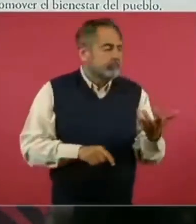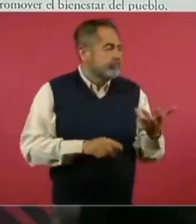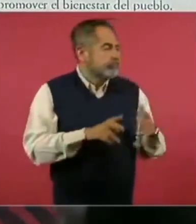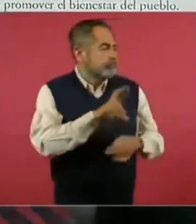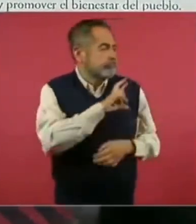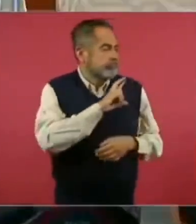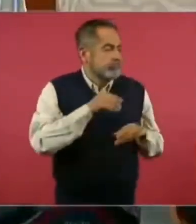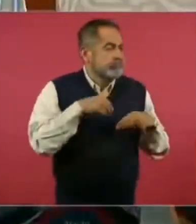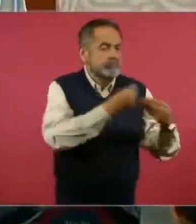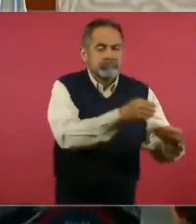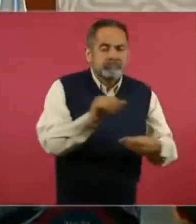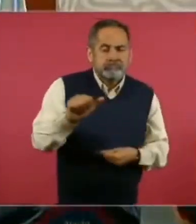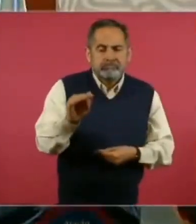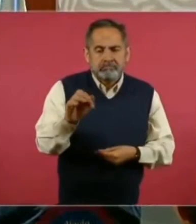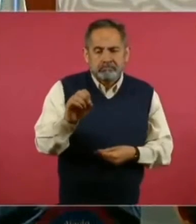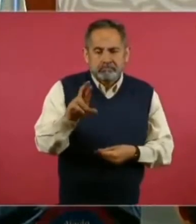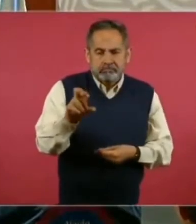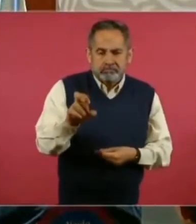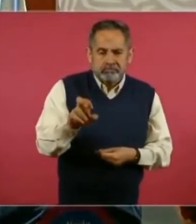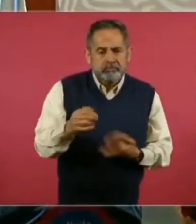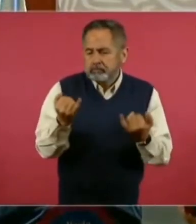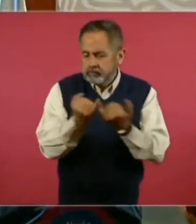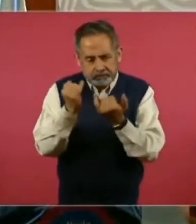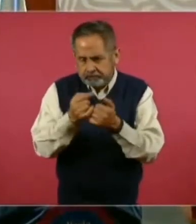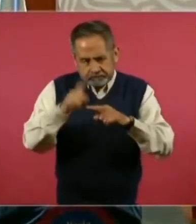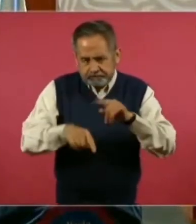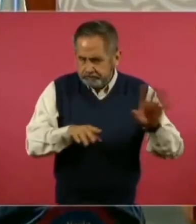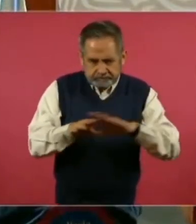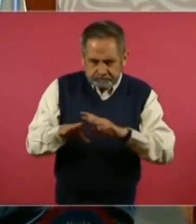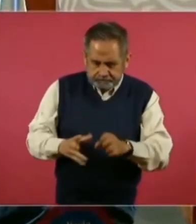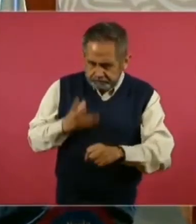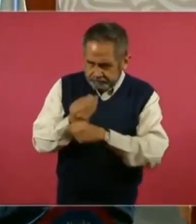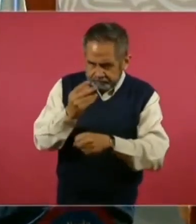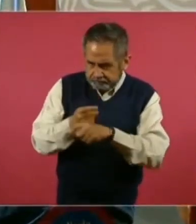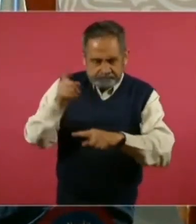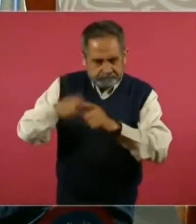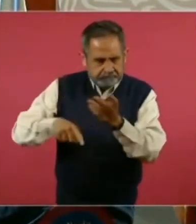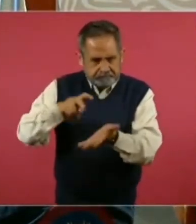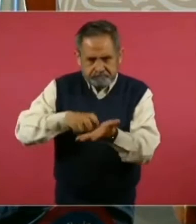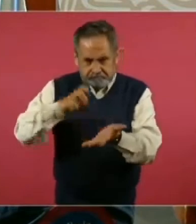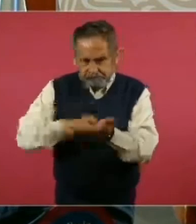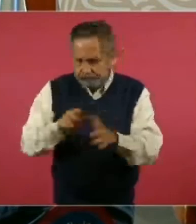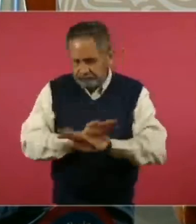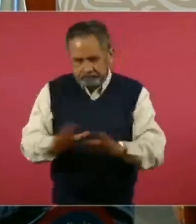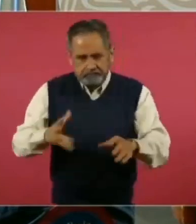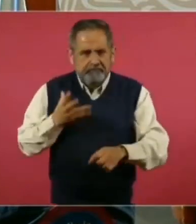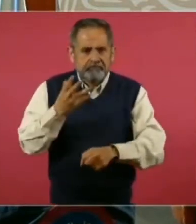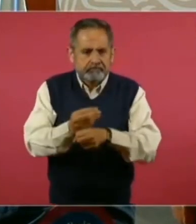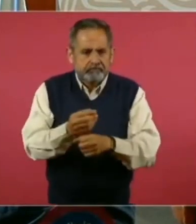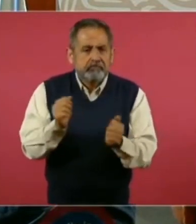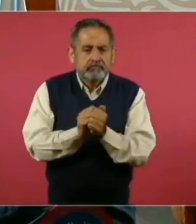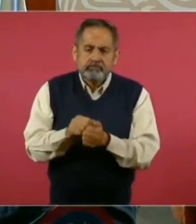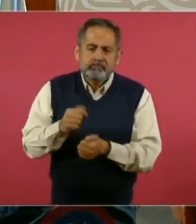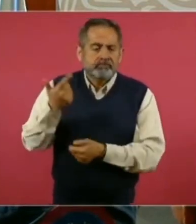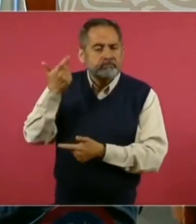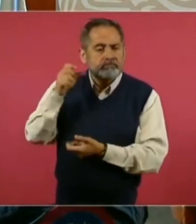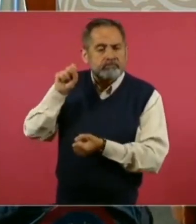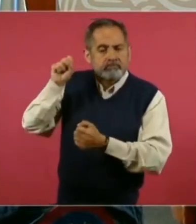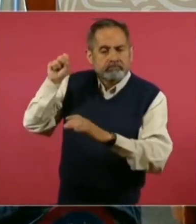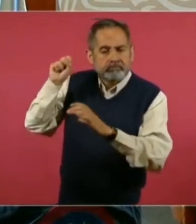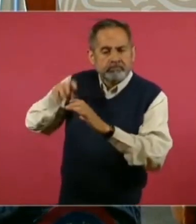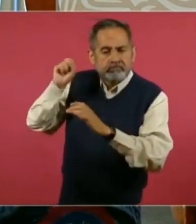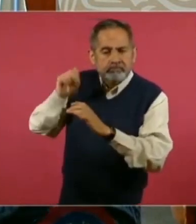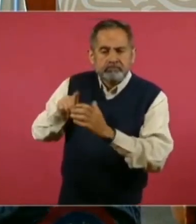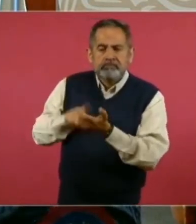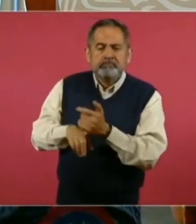pensiones. Esto también ya se corrigió con el Fondo de Pensiones